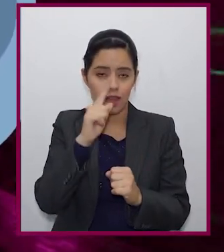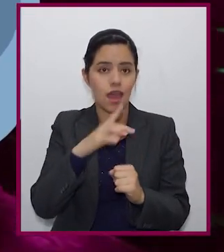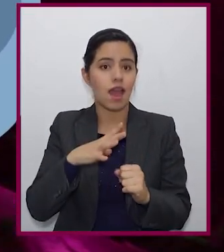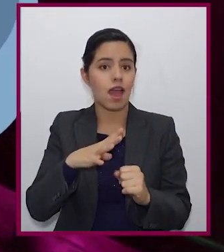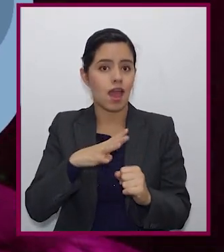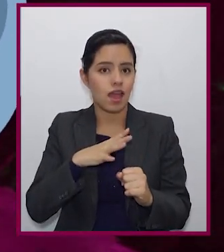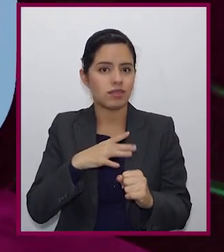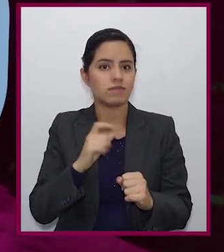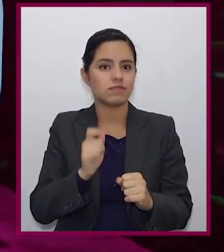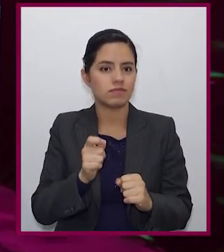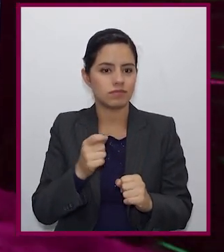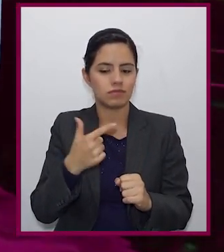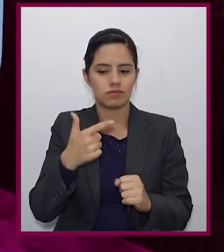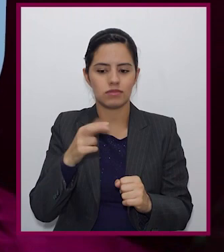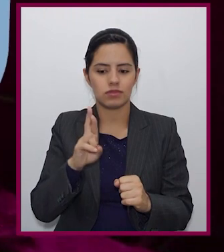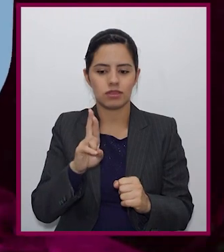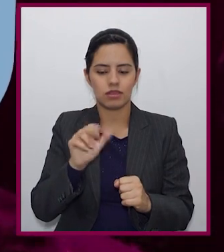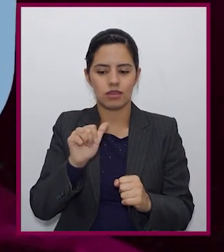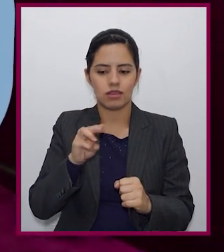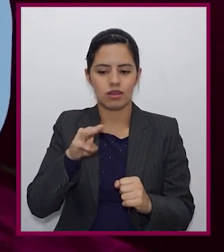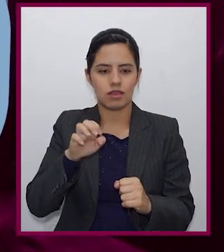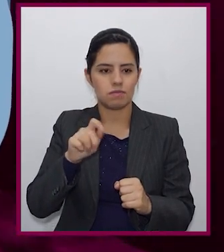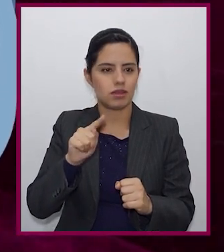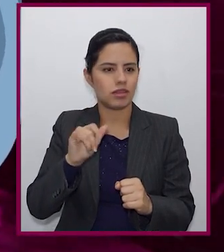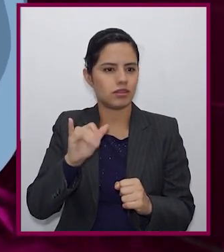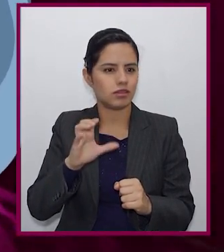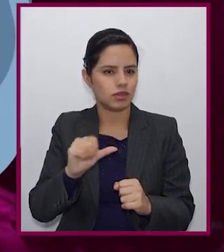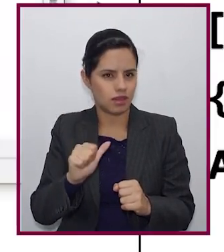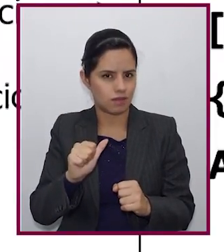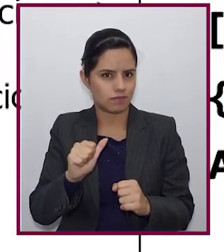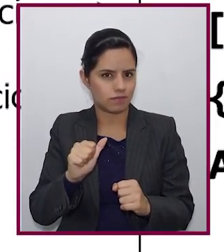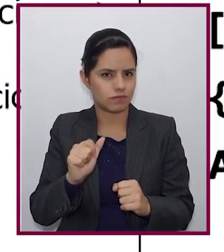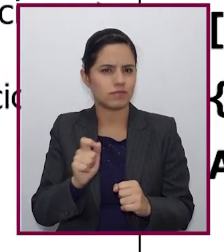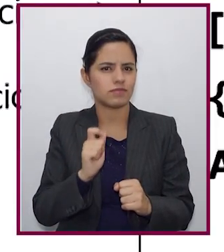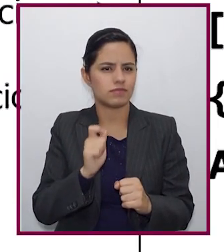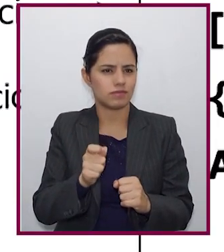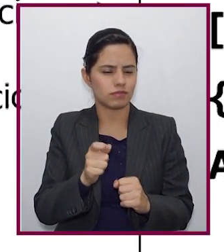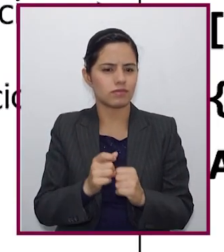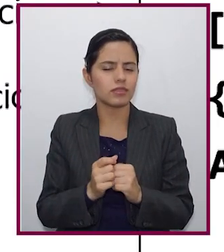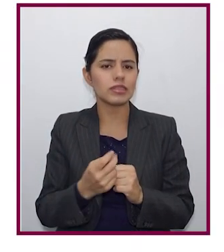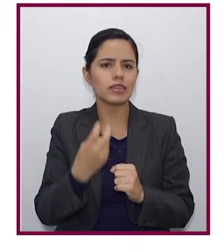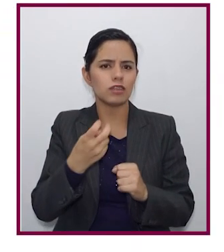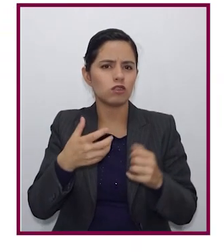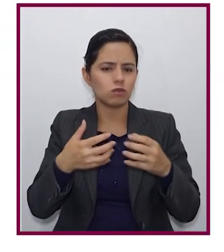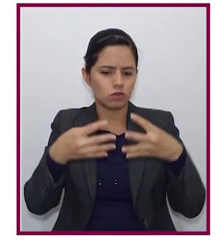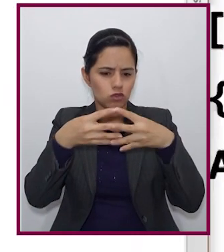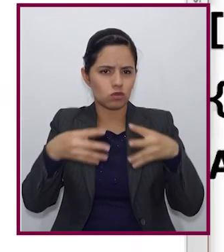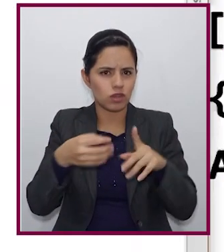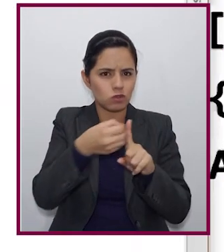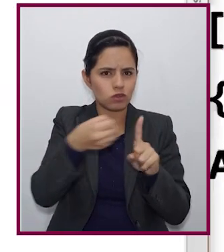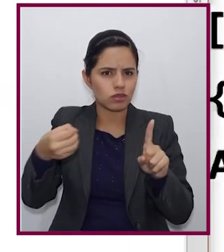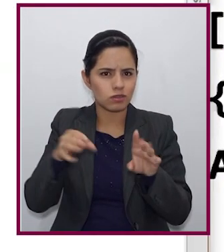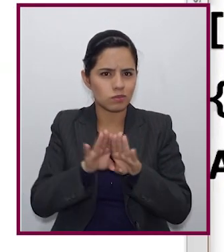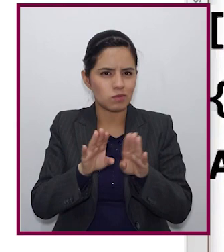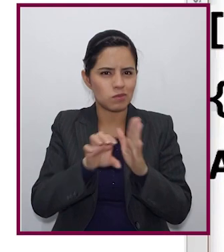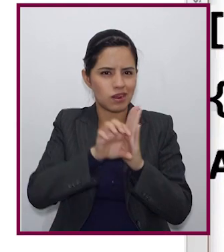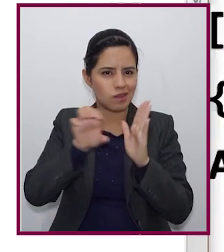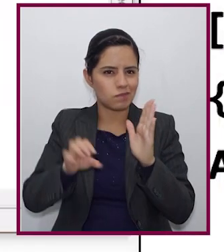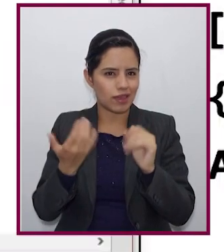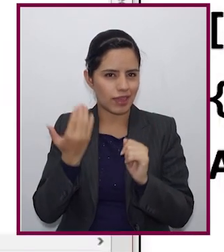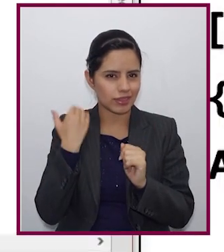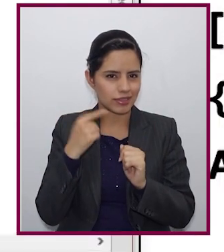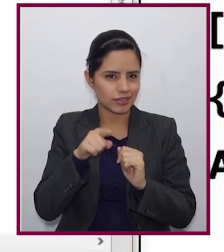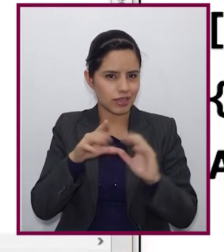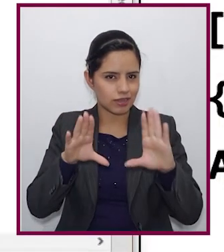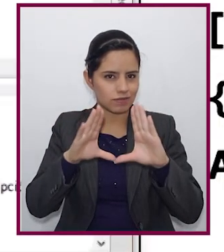existe una gramática, es BNF. ¿Y para qué? Pues así es como se mantiene esa estructura. Así cuando nos enseñaban a